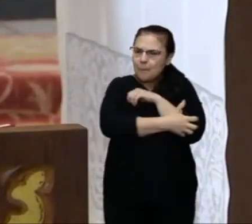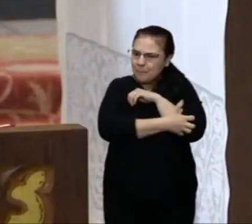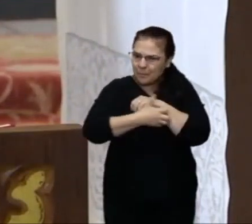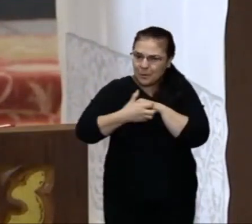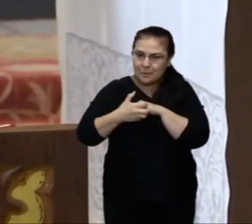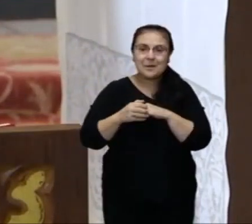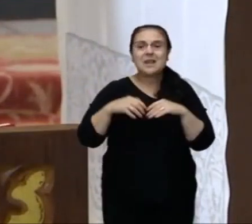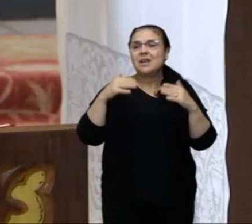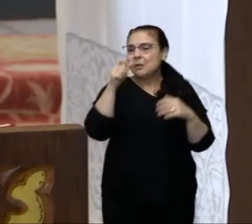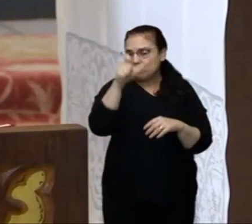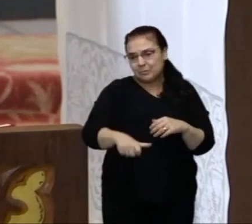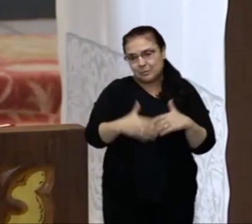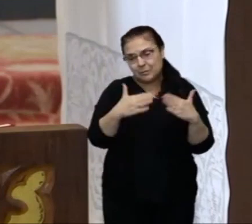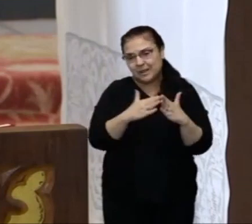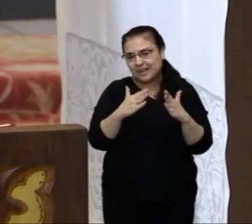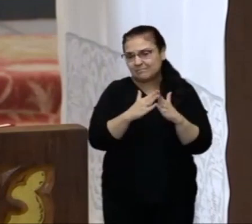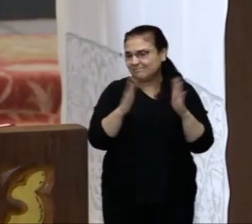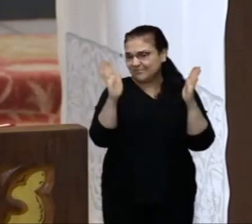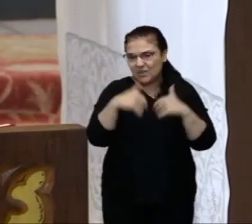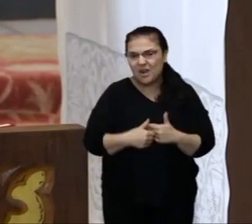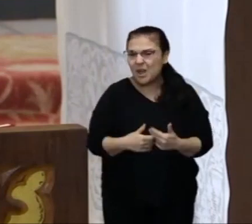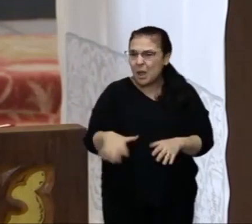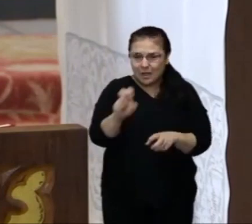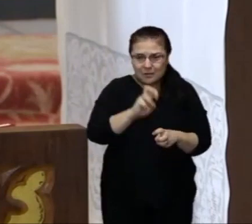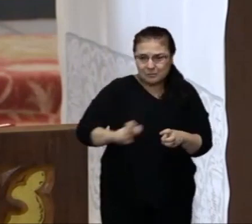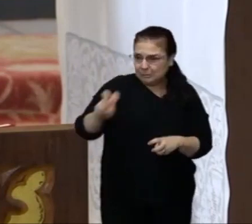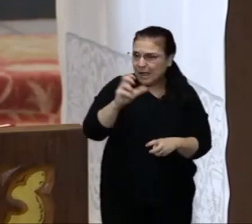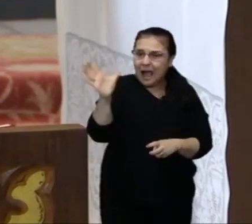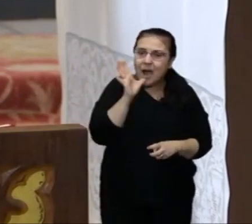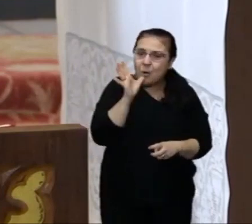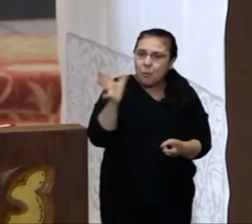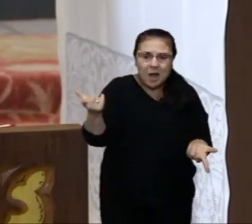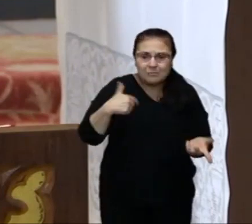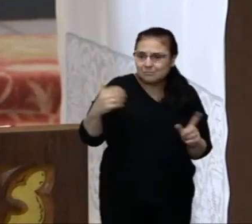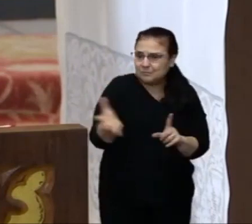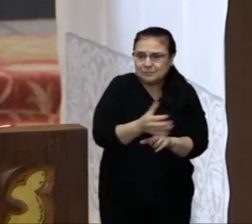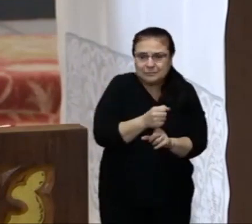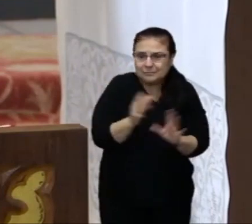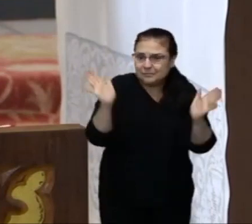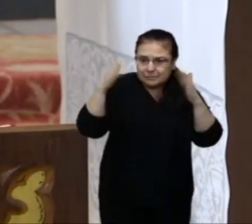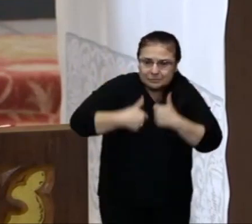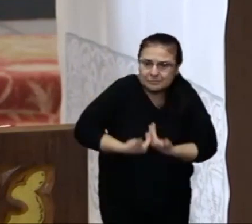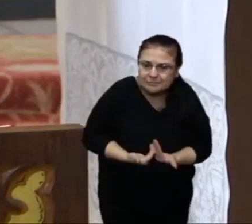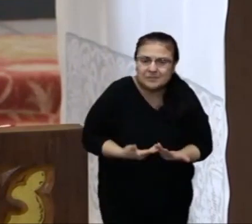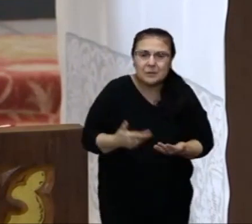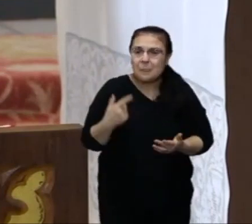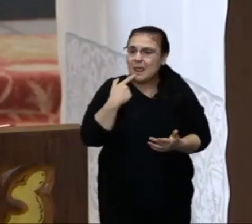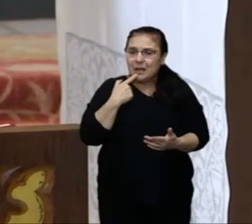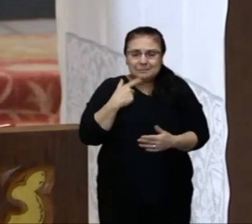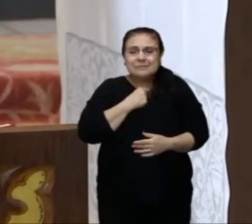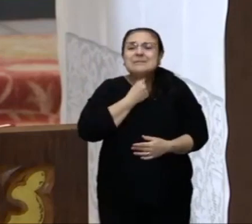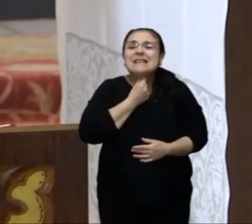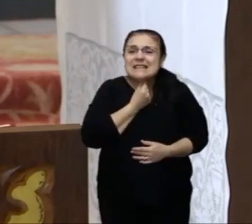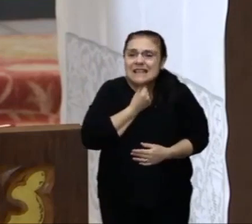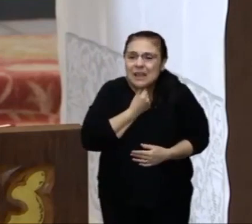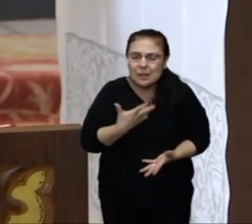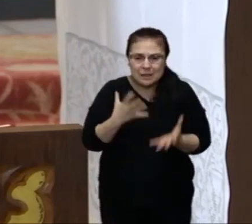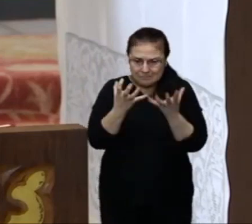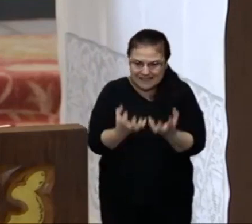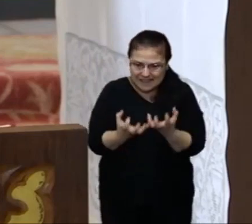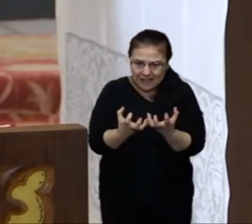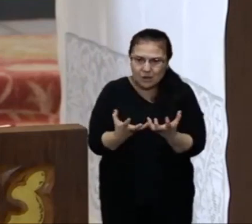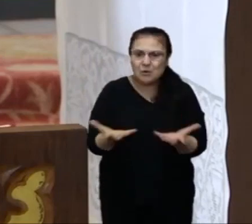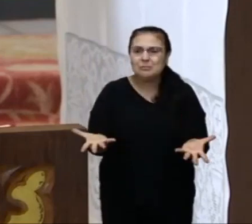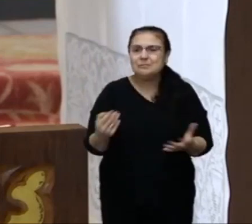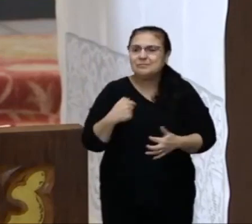indigentes buscan agua y no la encuentran. Su lengua está reseca por la sed.